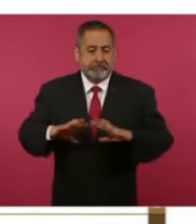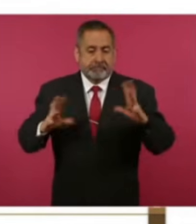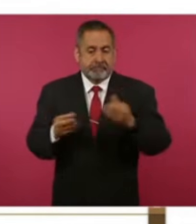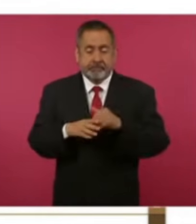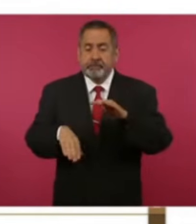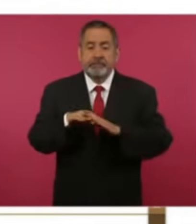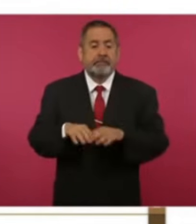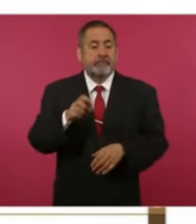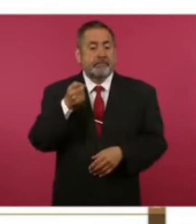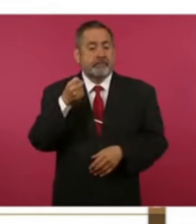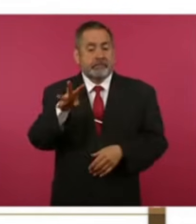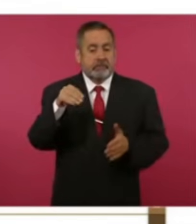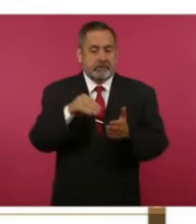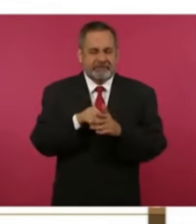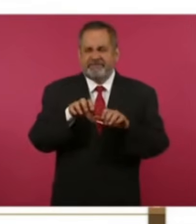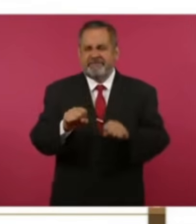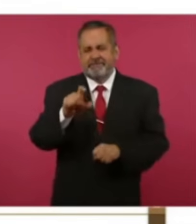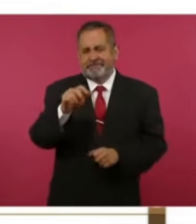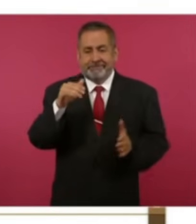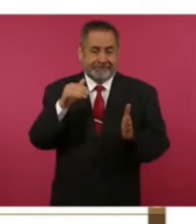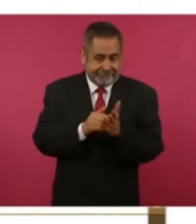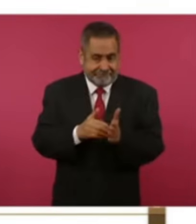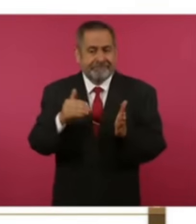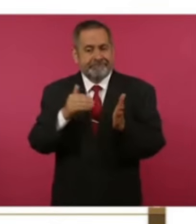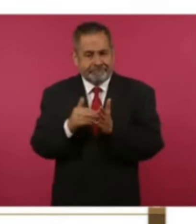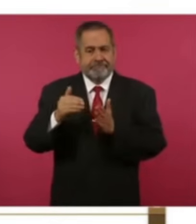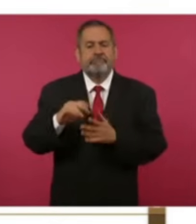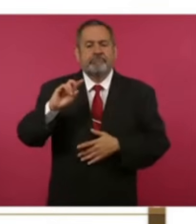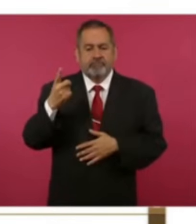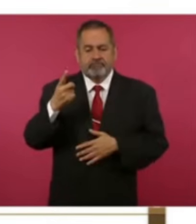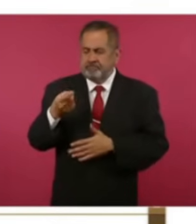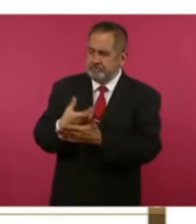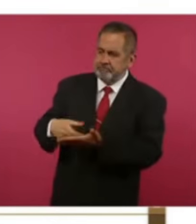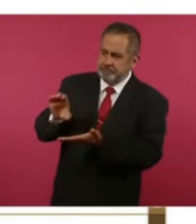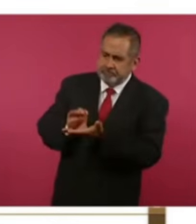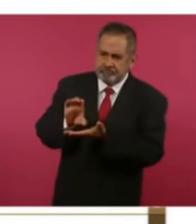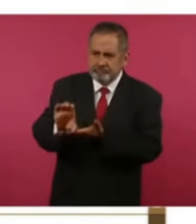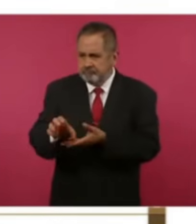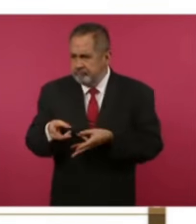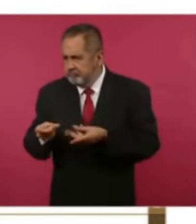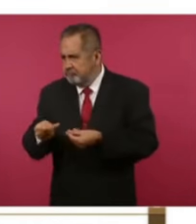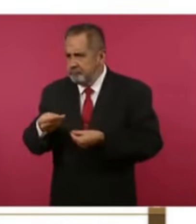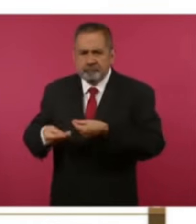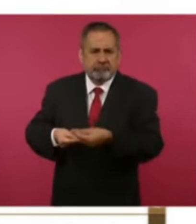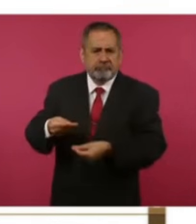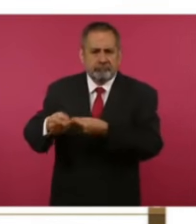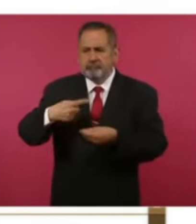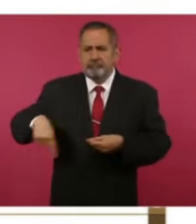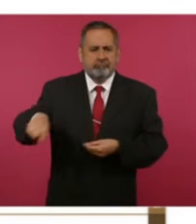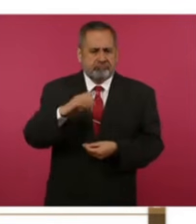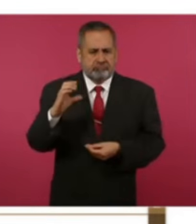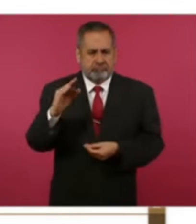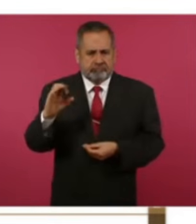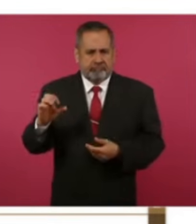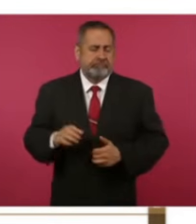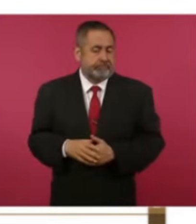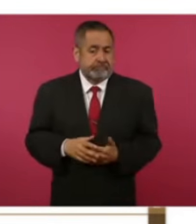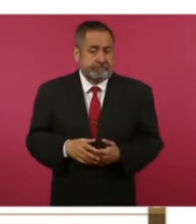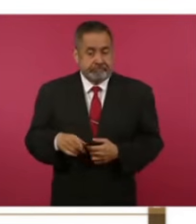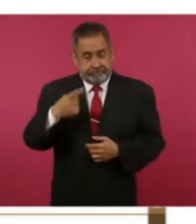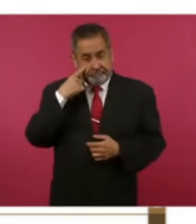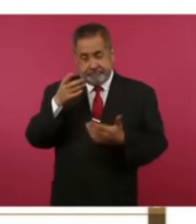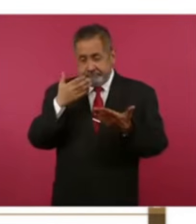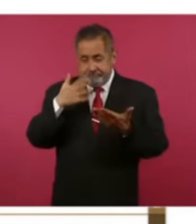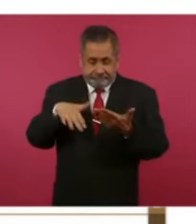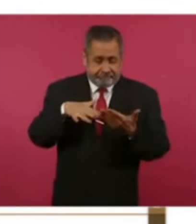de 19.000, casi 20.000 millones de dólares, lo que se ha invertido en esta administración en el sistema eléctrico nacional. Pueden buscar